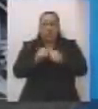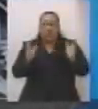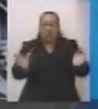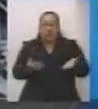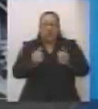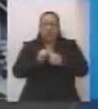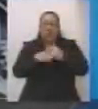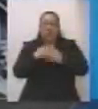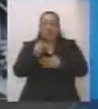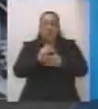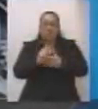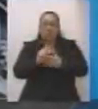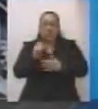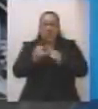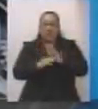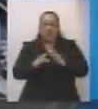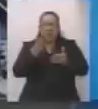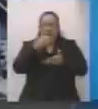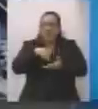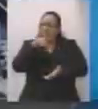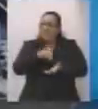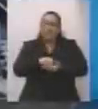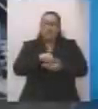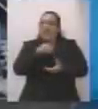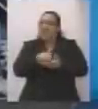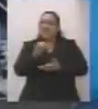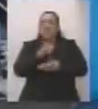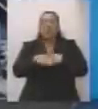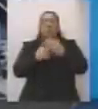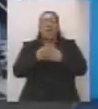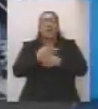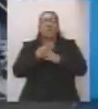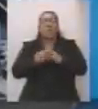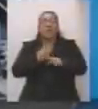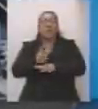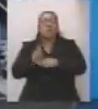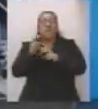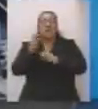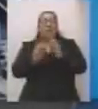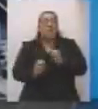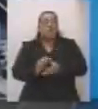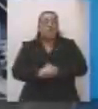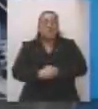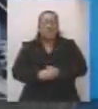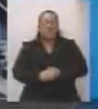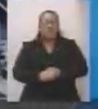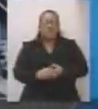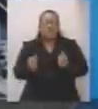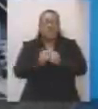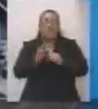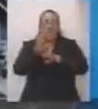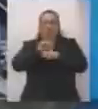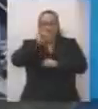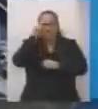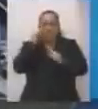incentivos en los contratos y acabó centrándose en el diseño de los mecanismos de intervención económica, por cuyos